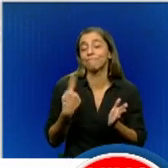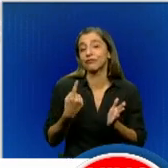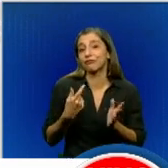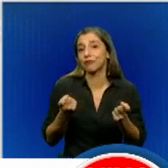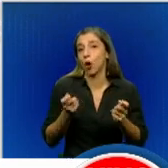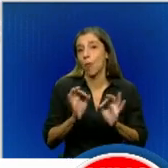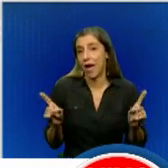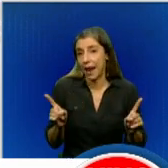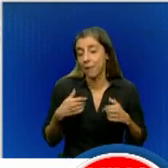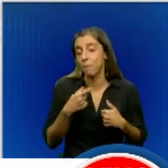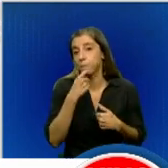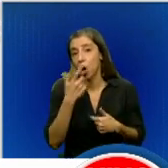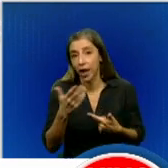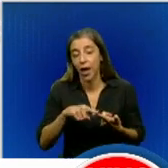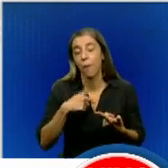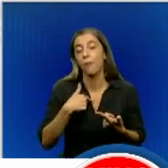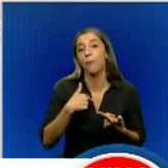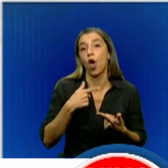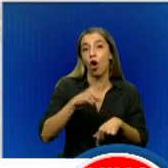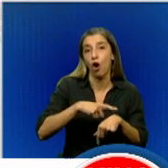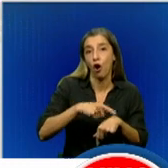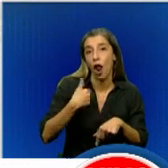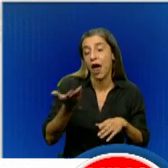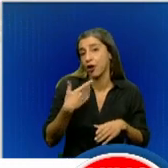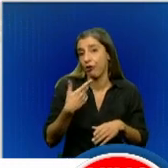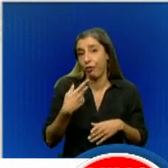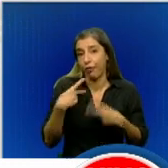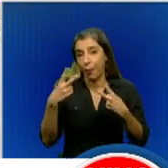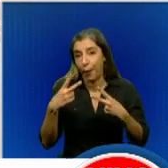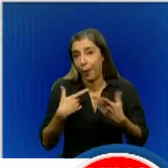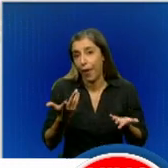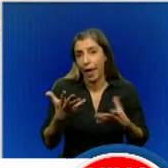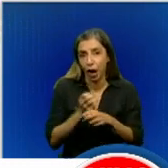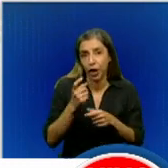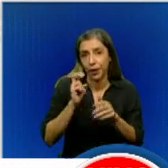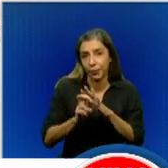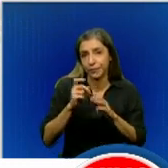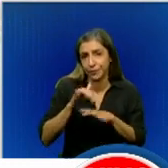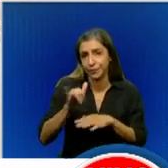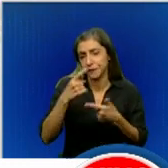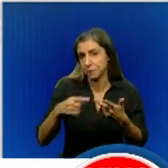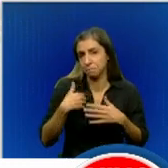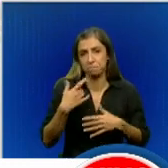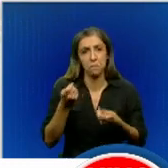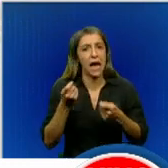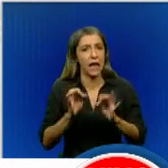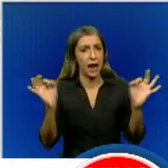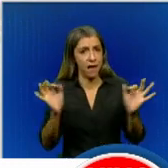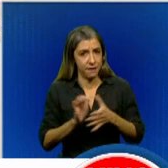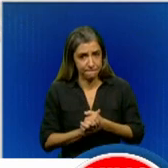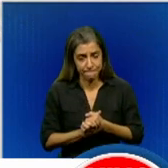horarios de salida de transportes de todo tipo la alteración y la modificación en función de